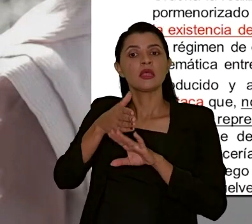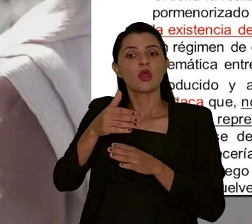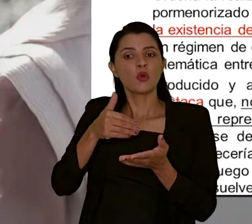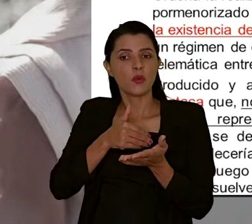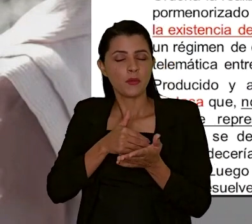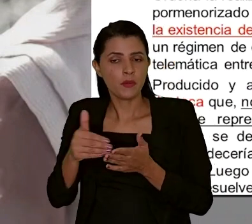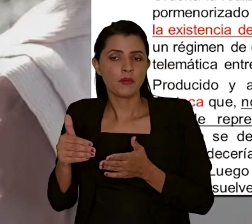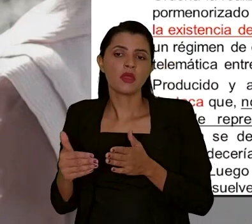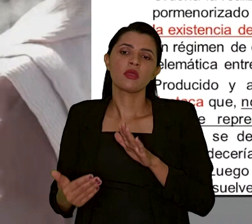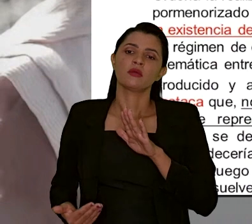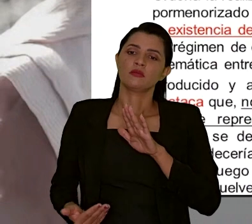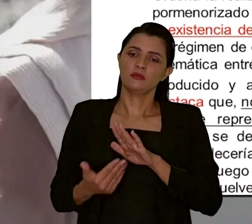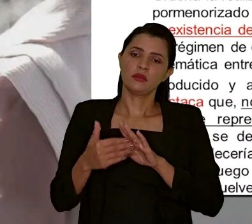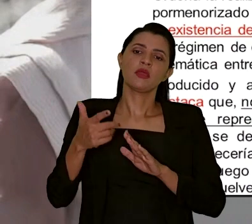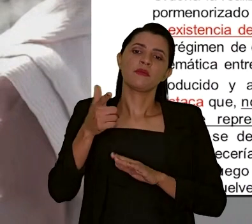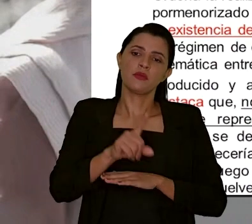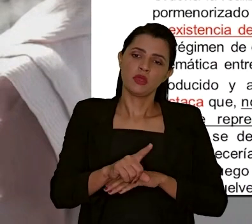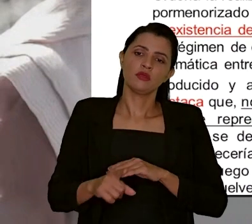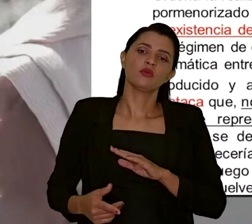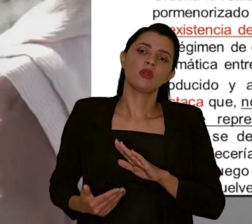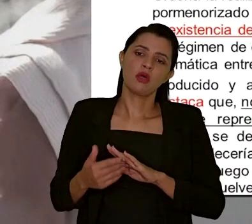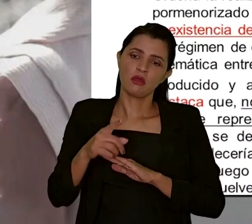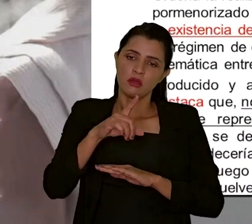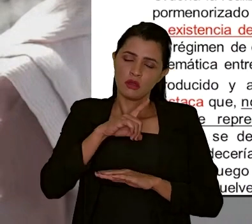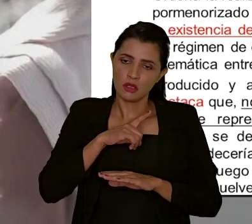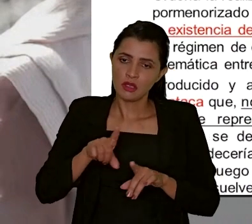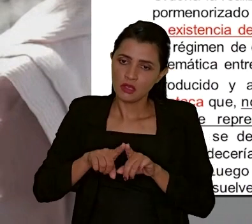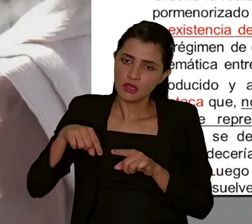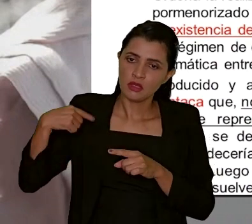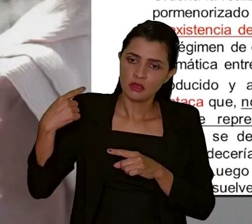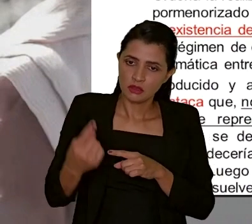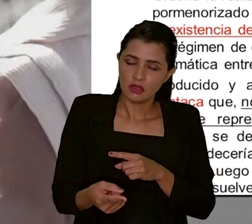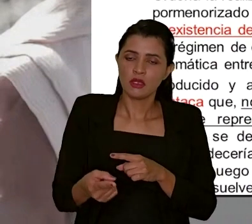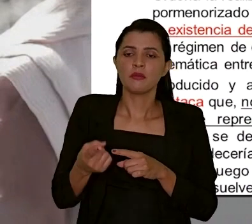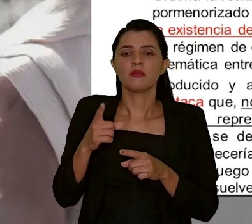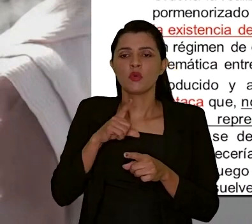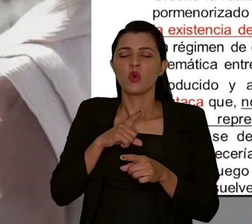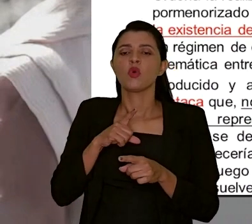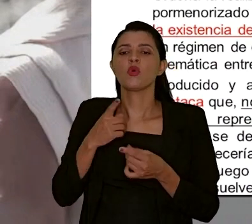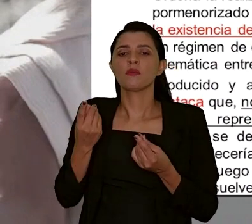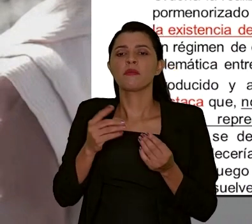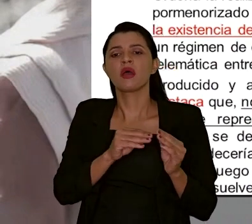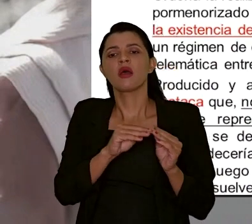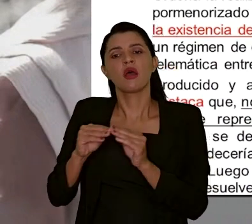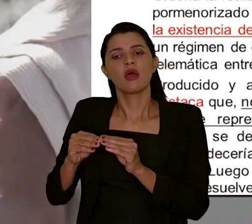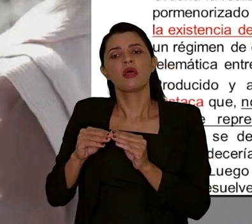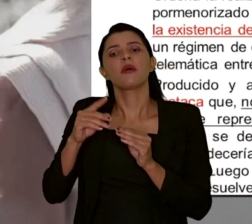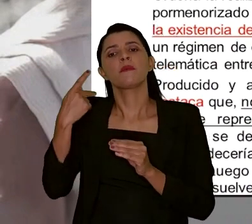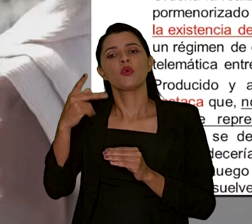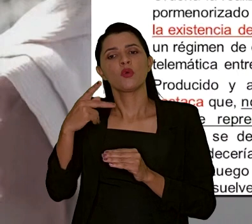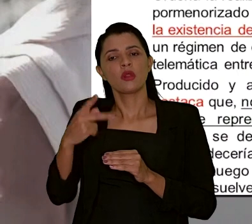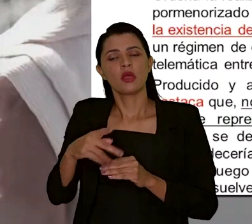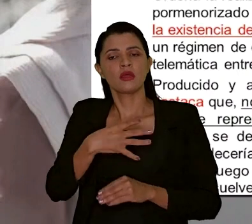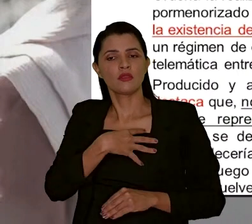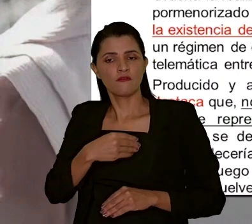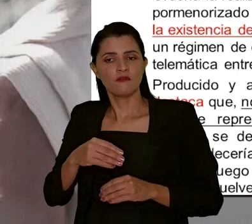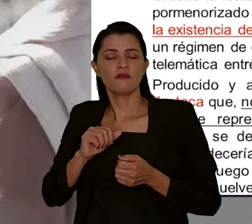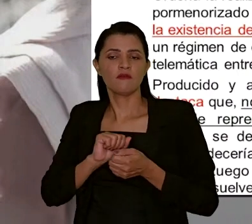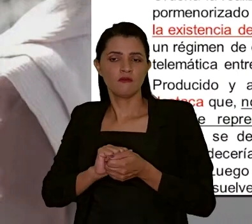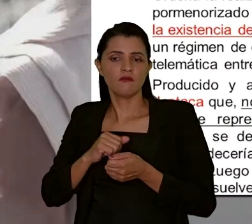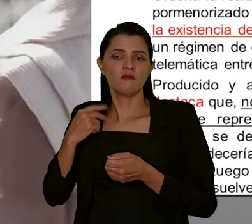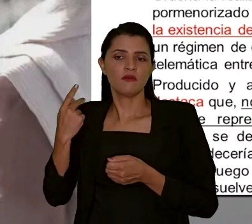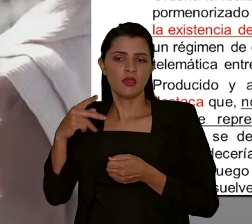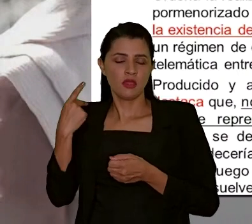la inmediata restitución de la menor y el juez no debe valorar el bienestar de la niña ni